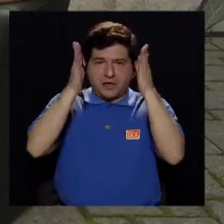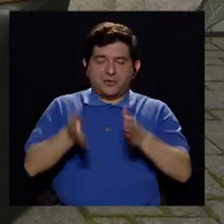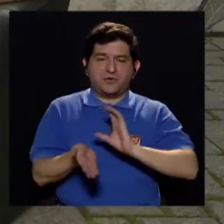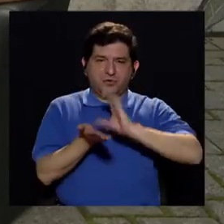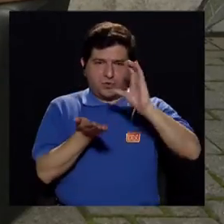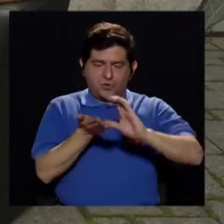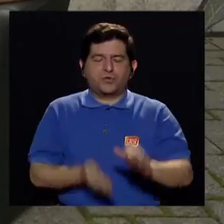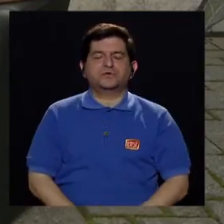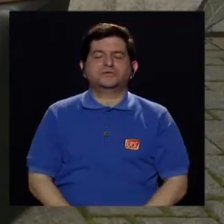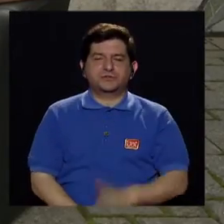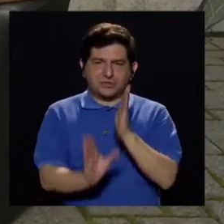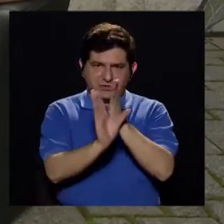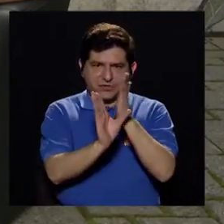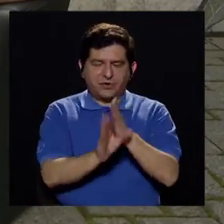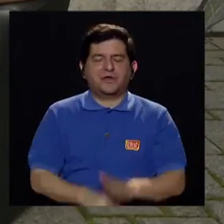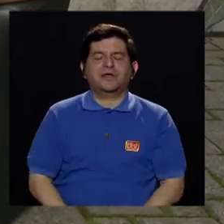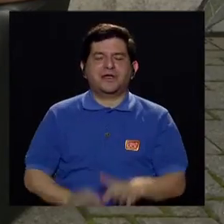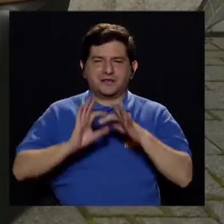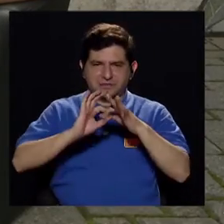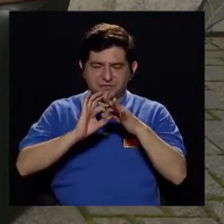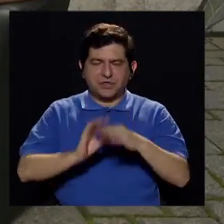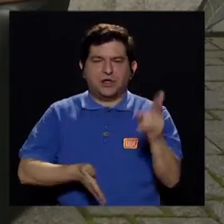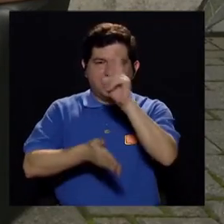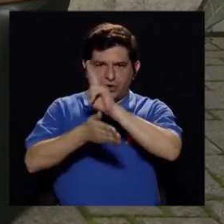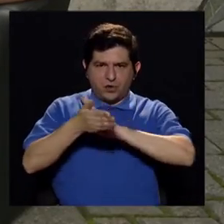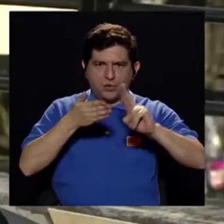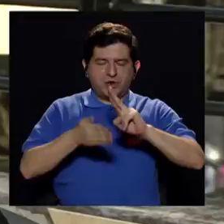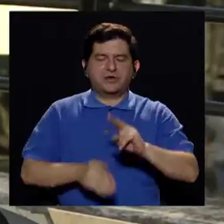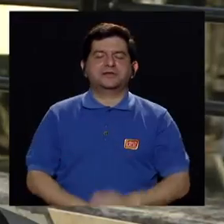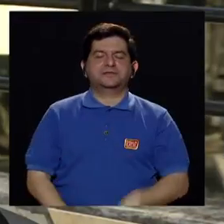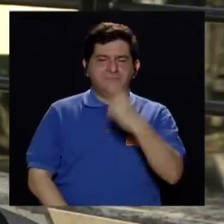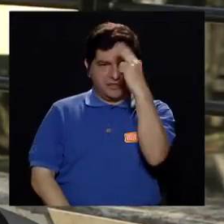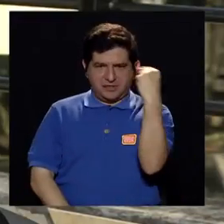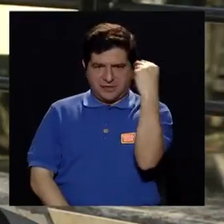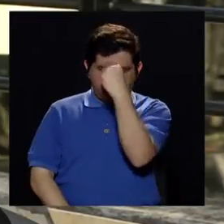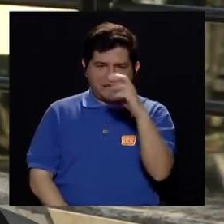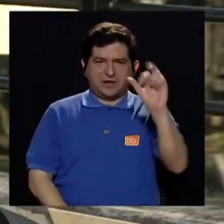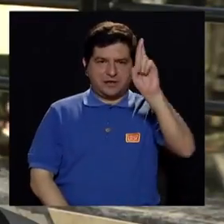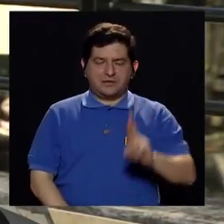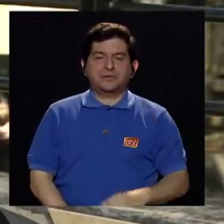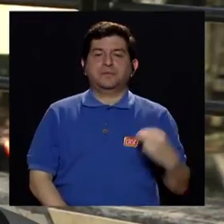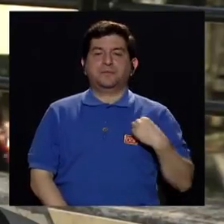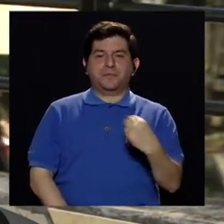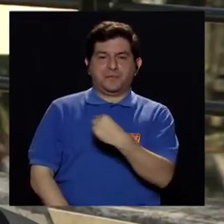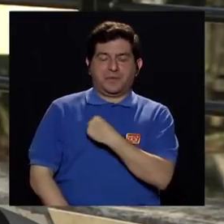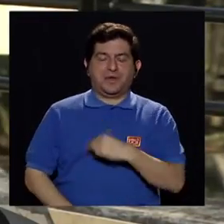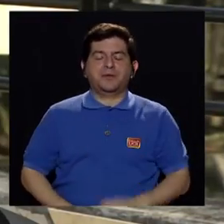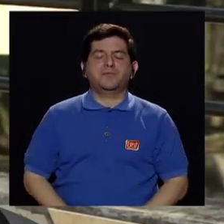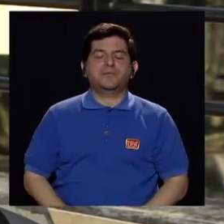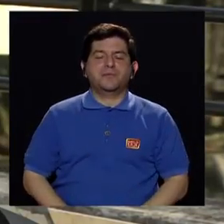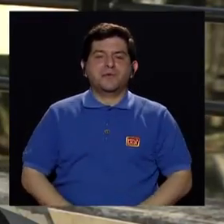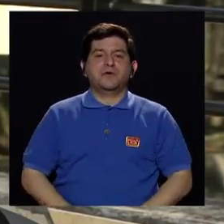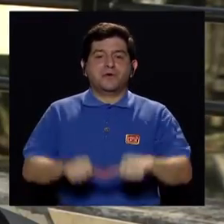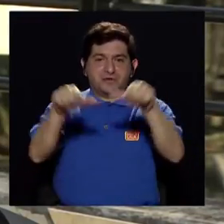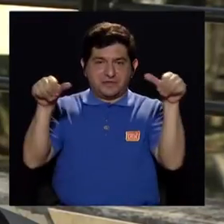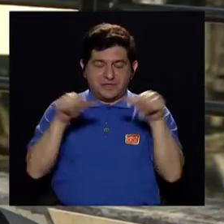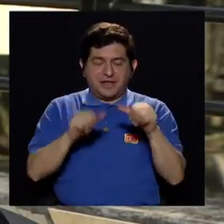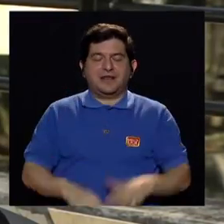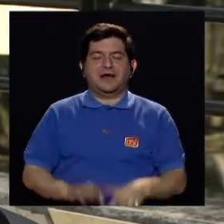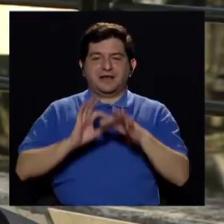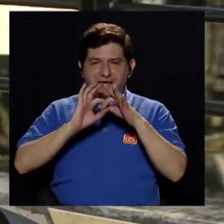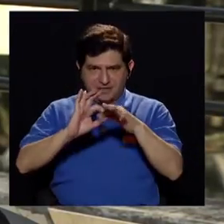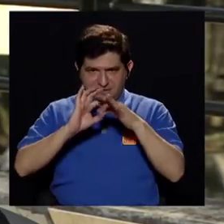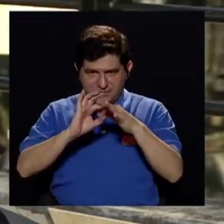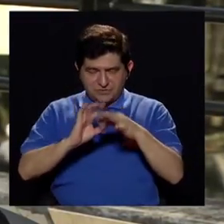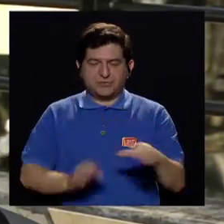de psicología de la sexualidad en la Universidad Católica de Costa Rica y es miembro de la Asociación de Sexología de Costa Rica y del